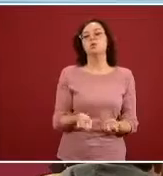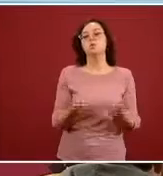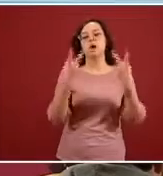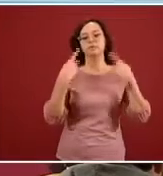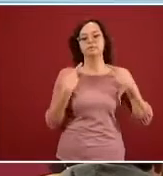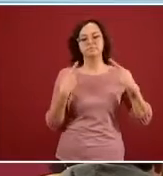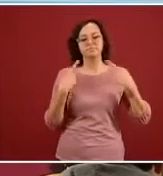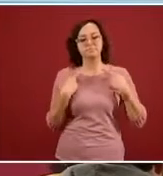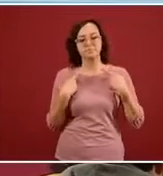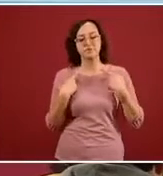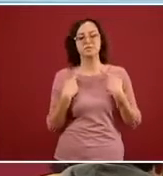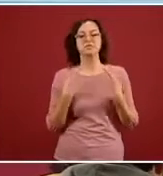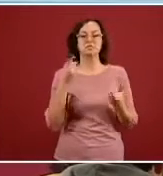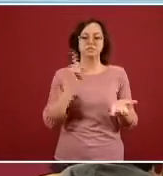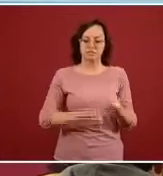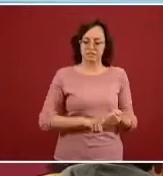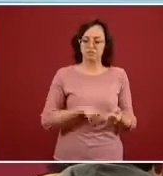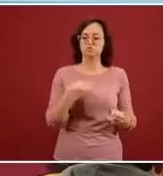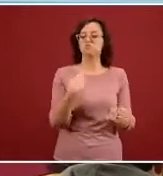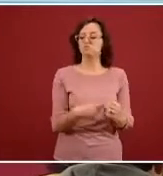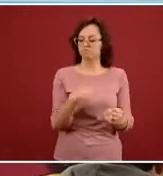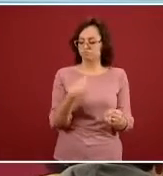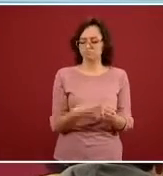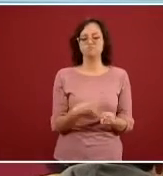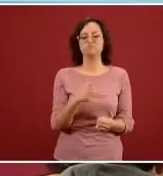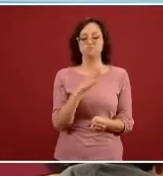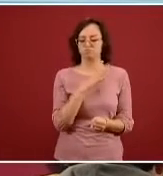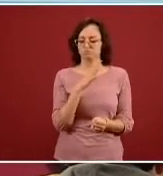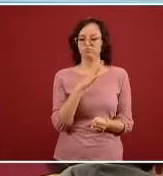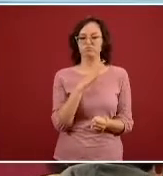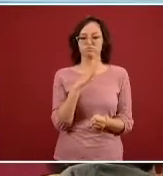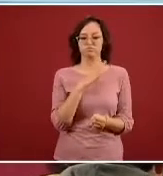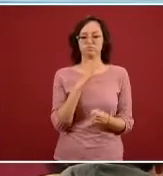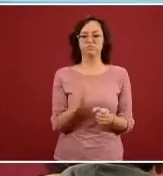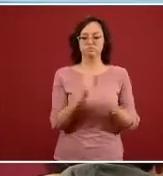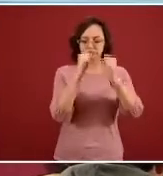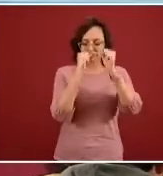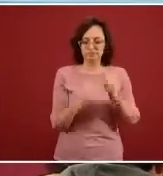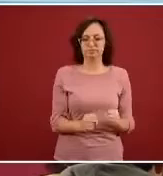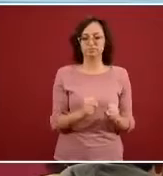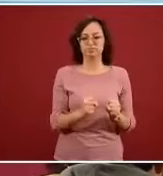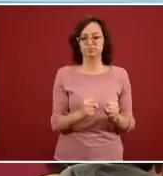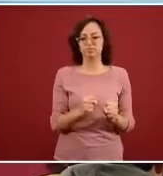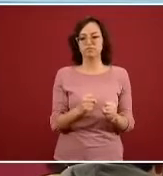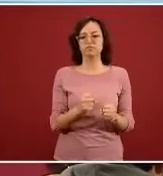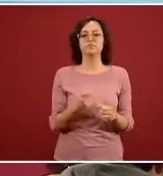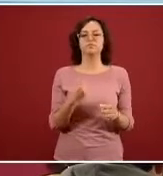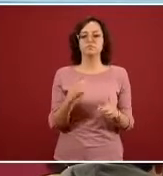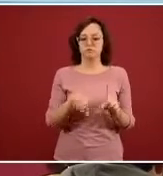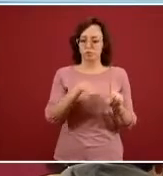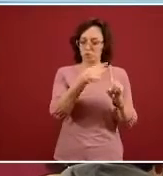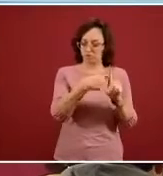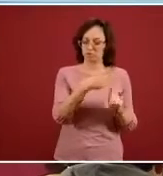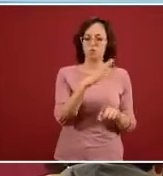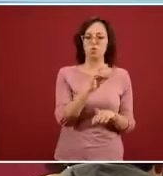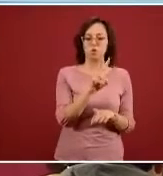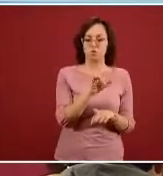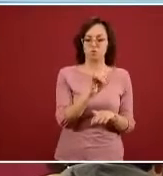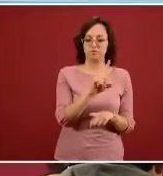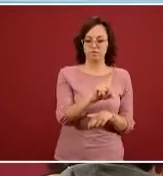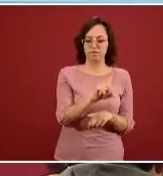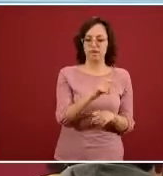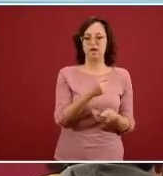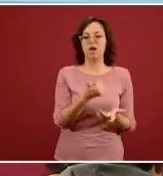personas con el síndrome, con las características clínicas de la enfermedad, que salen positivos a COVID, eso